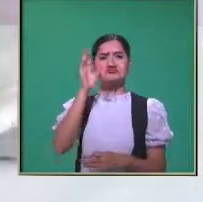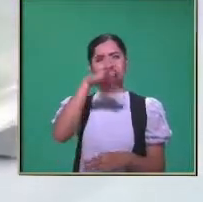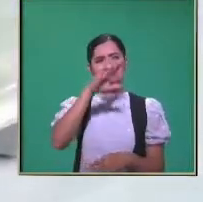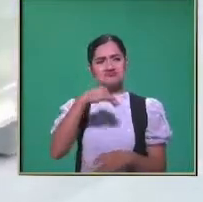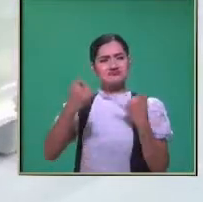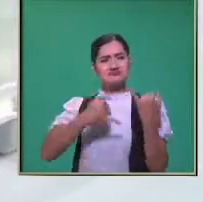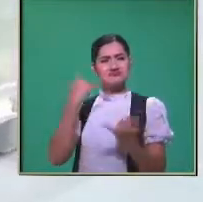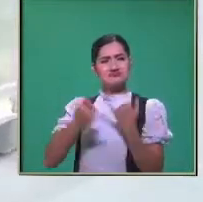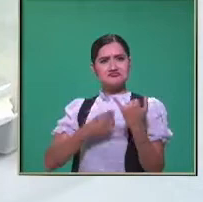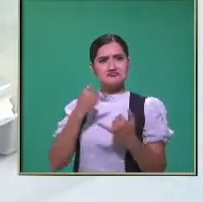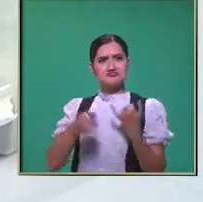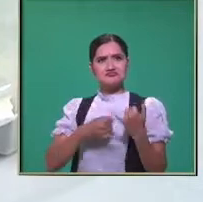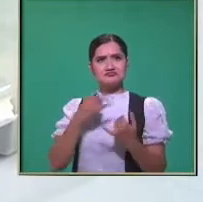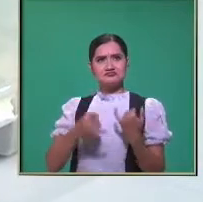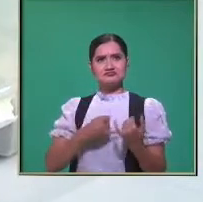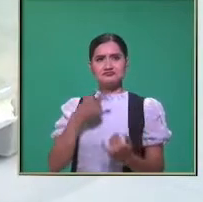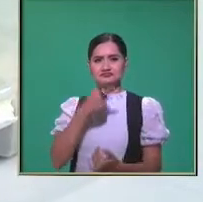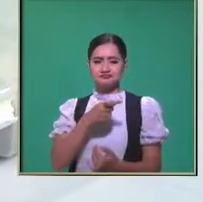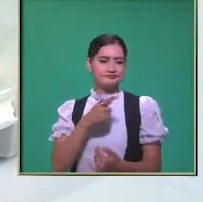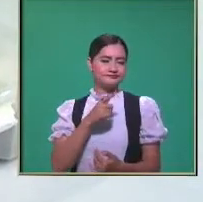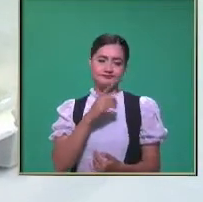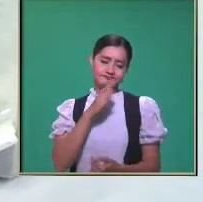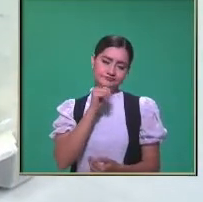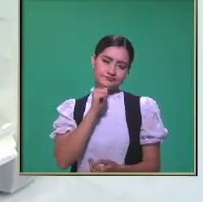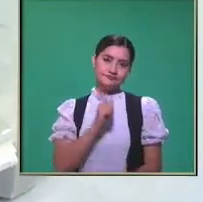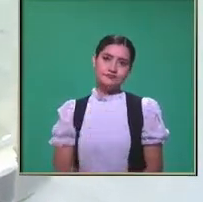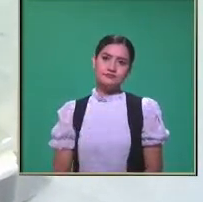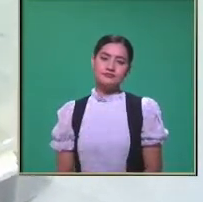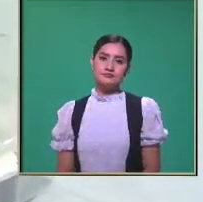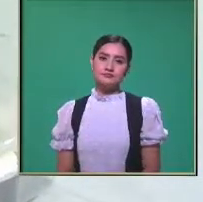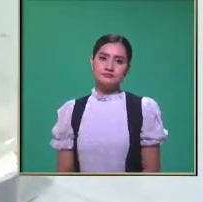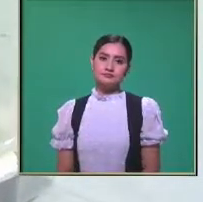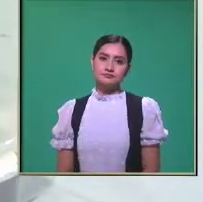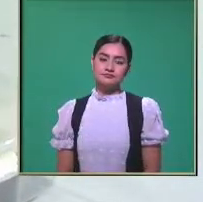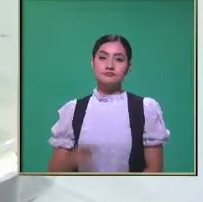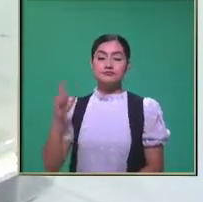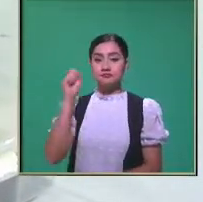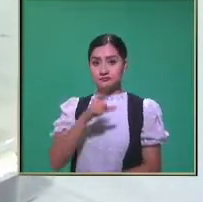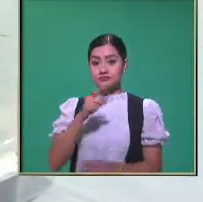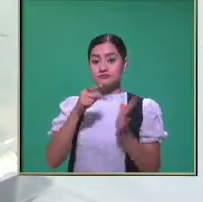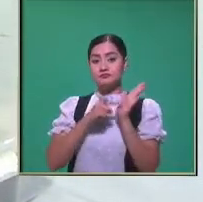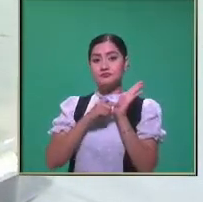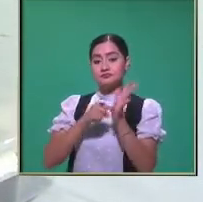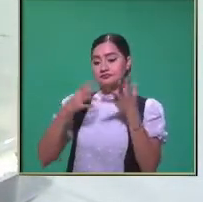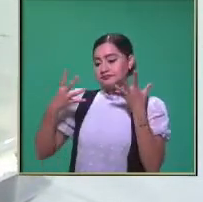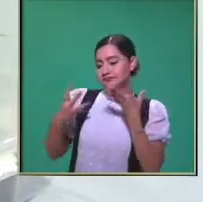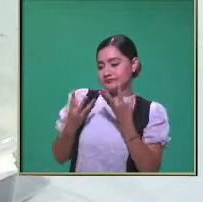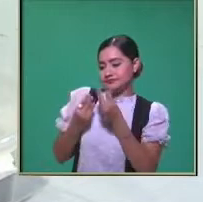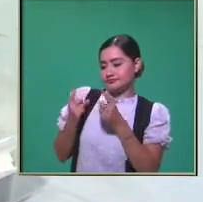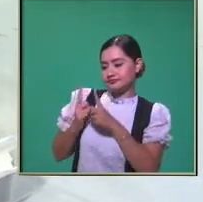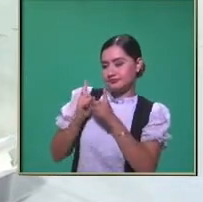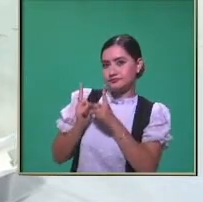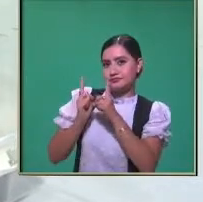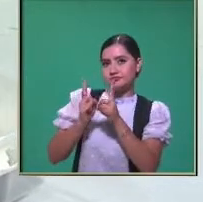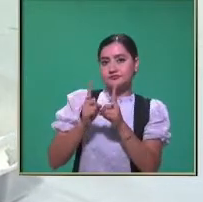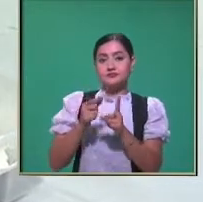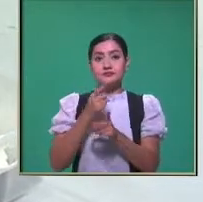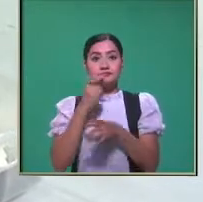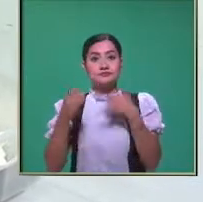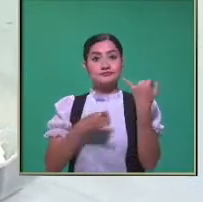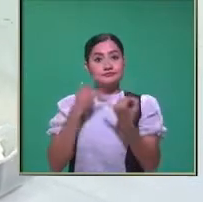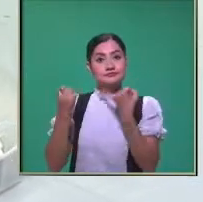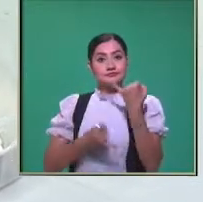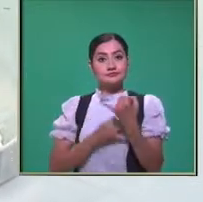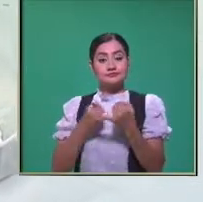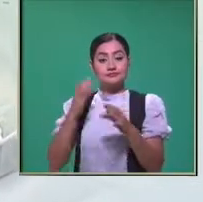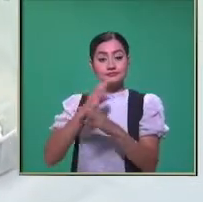y forzarlo a jugar a eso, ¿no? Sino más bien nosotros les acercamos los elementos con los que podemos jugar, las